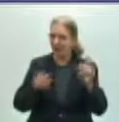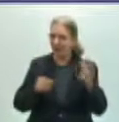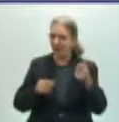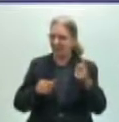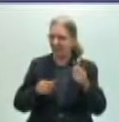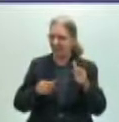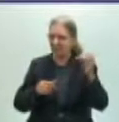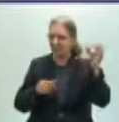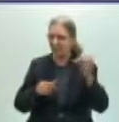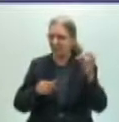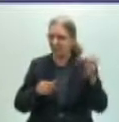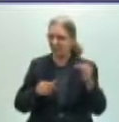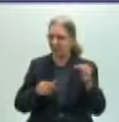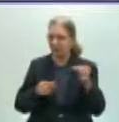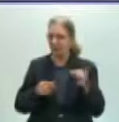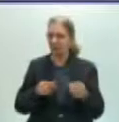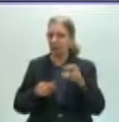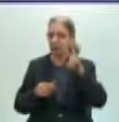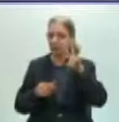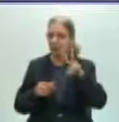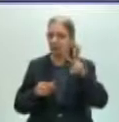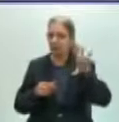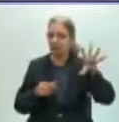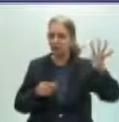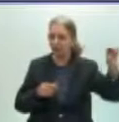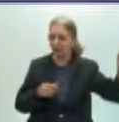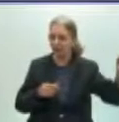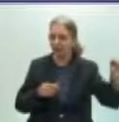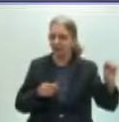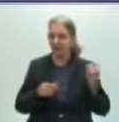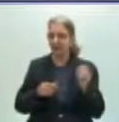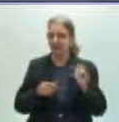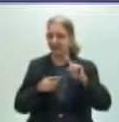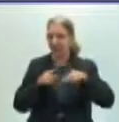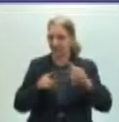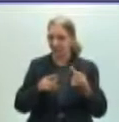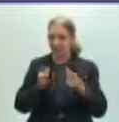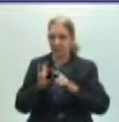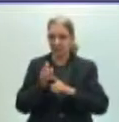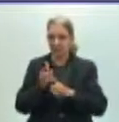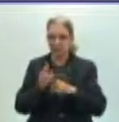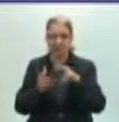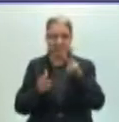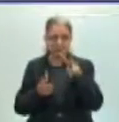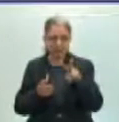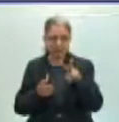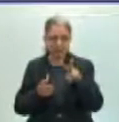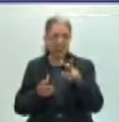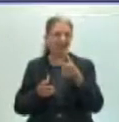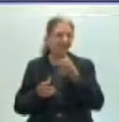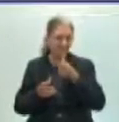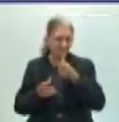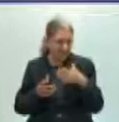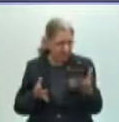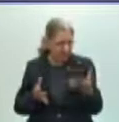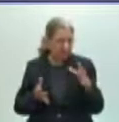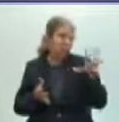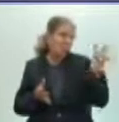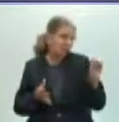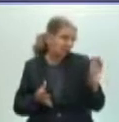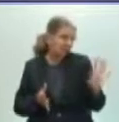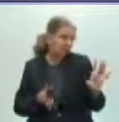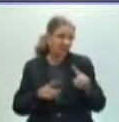10% de 250. Que es 25, y luego multiplicarlo por 2 y entonces eran las